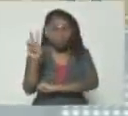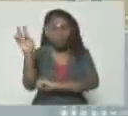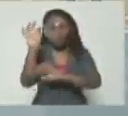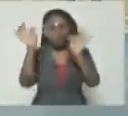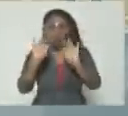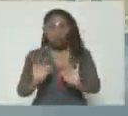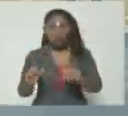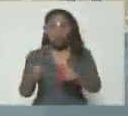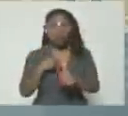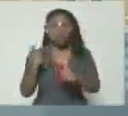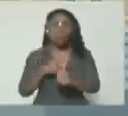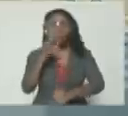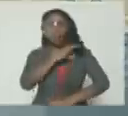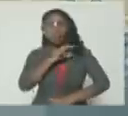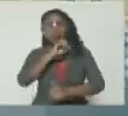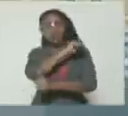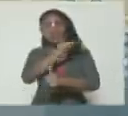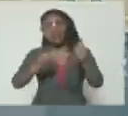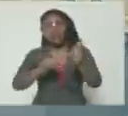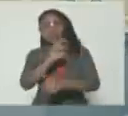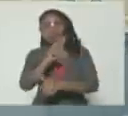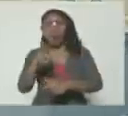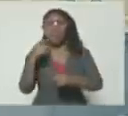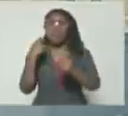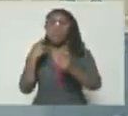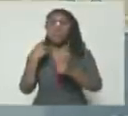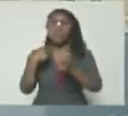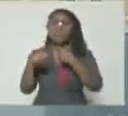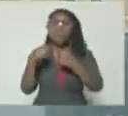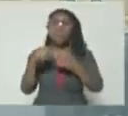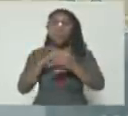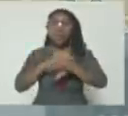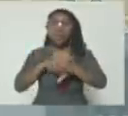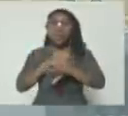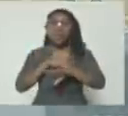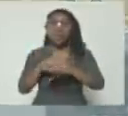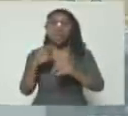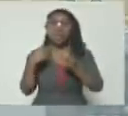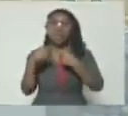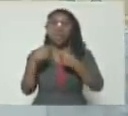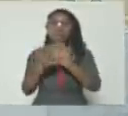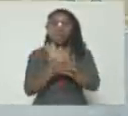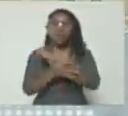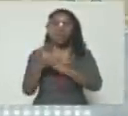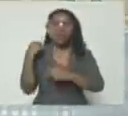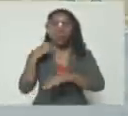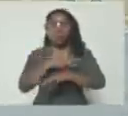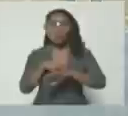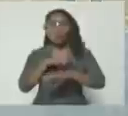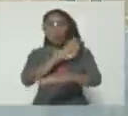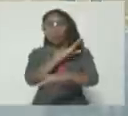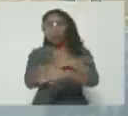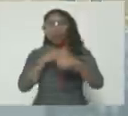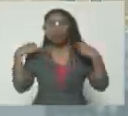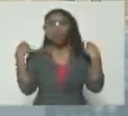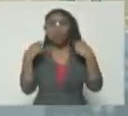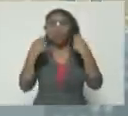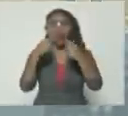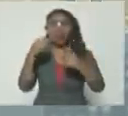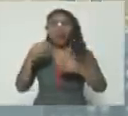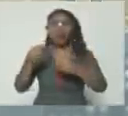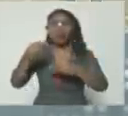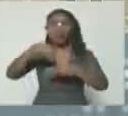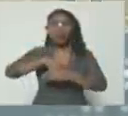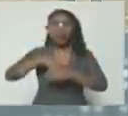Señora vicepresidenta, ministra de Finanzas, señor ministro del Poder Popular,